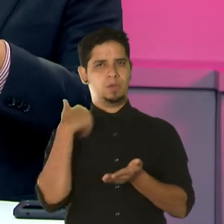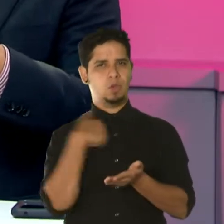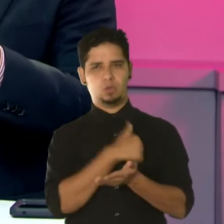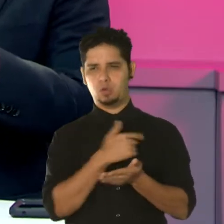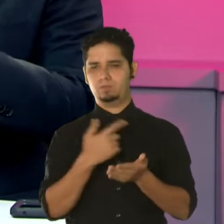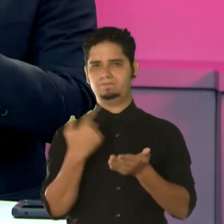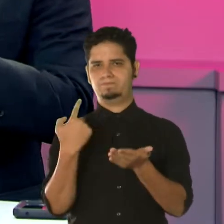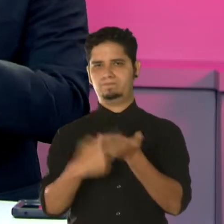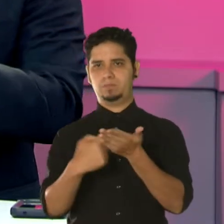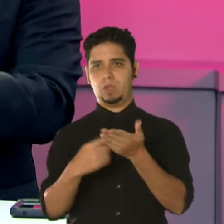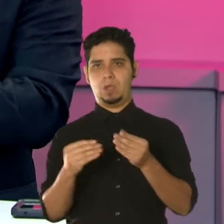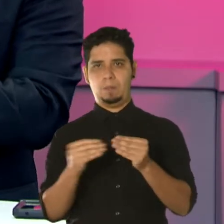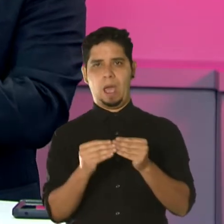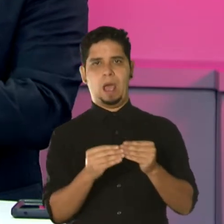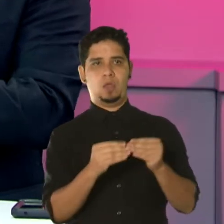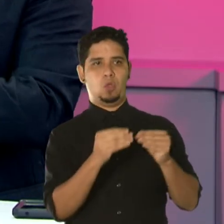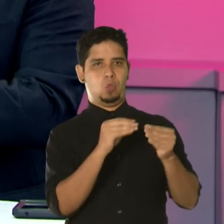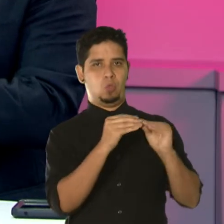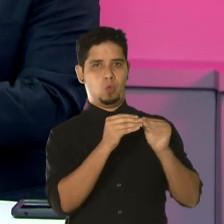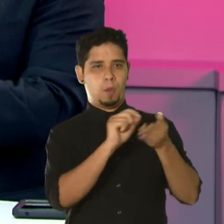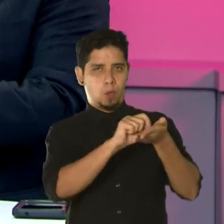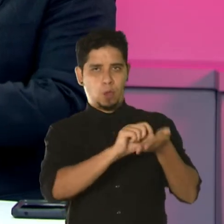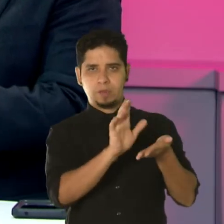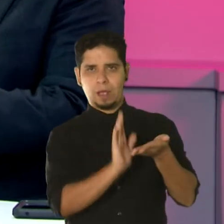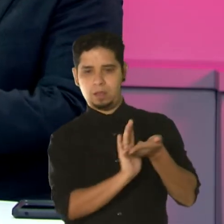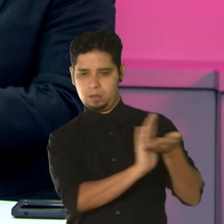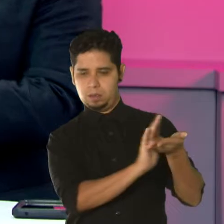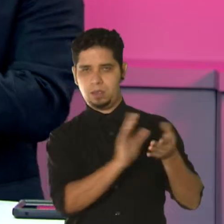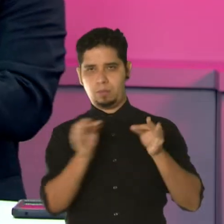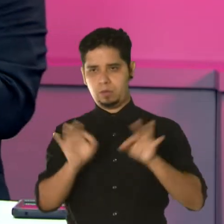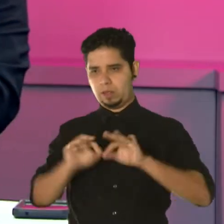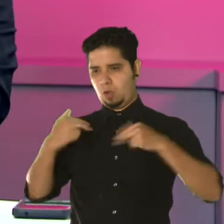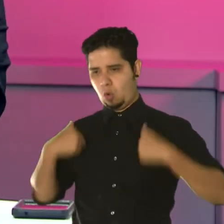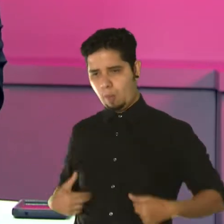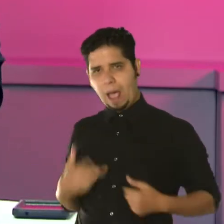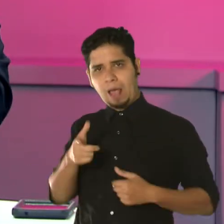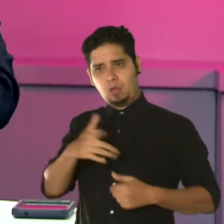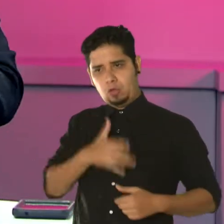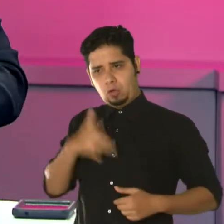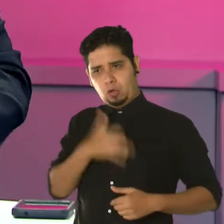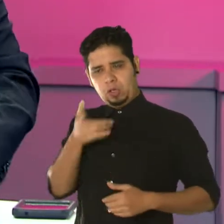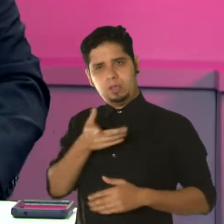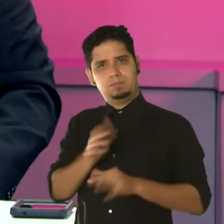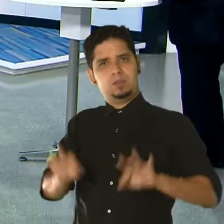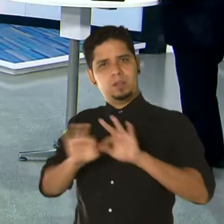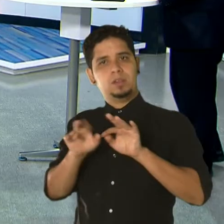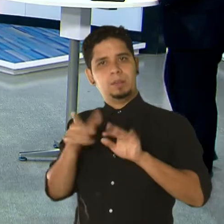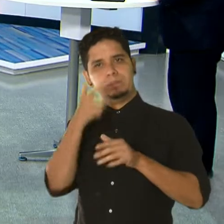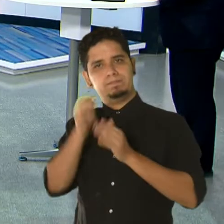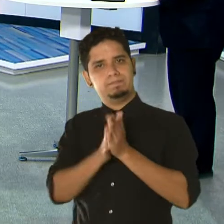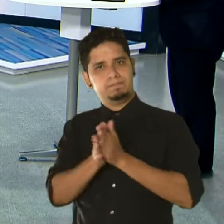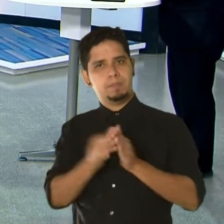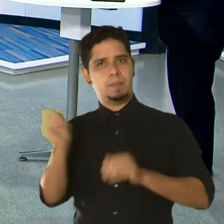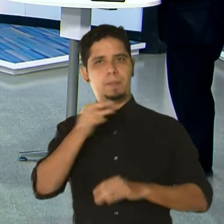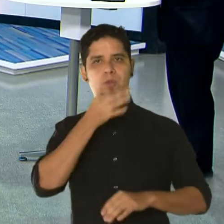más allá de los números, porque estamos tocando mucho el aspecto humano que es sumamente importante e interesante. Regresamos de inmediato.